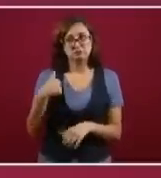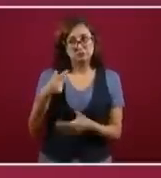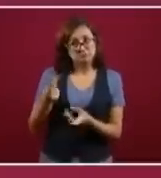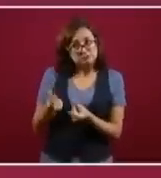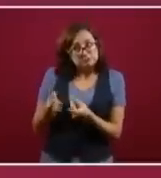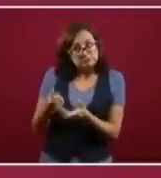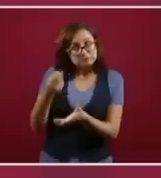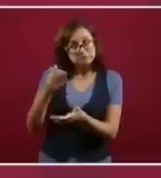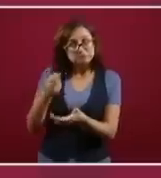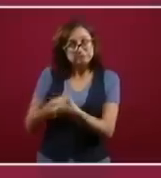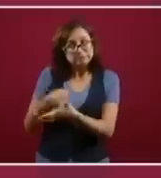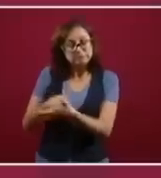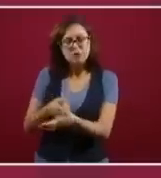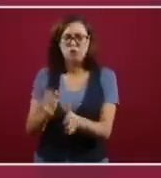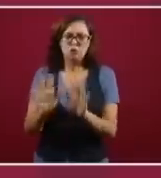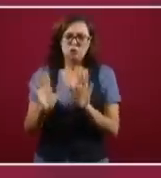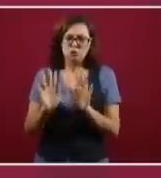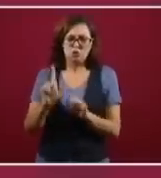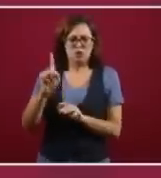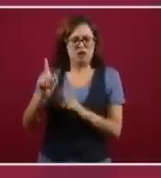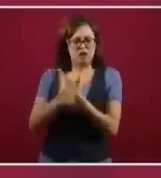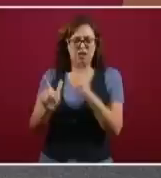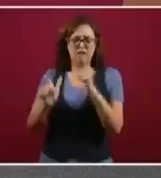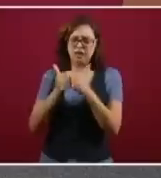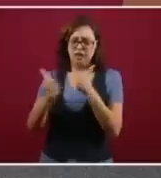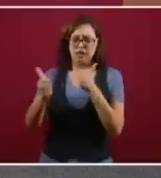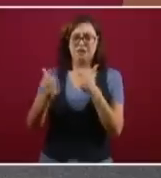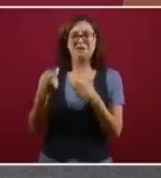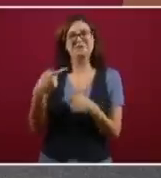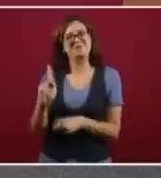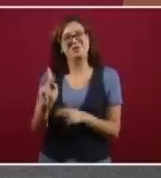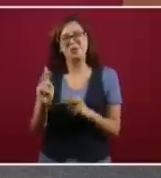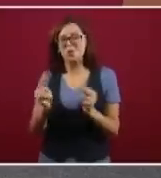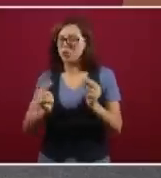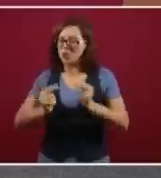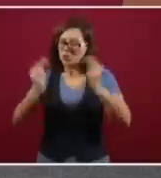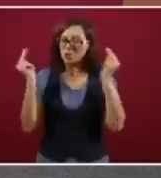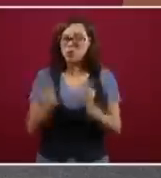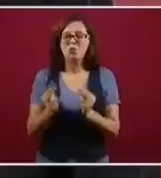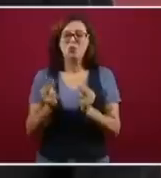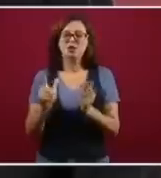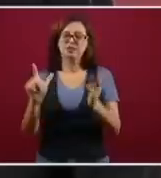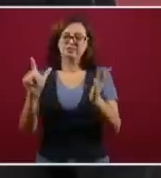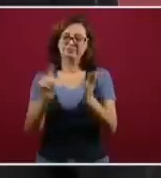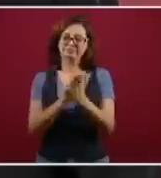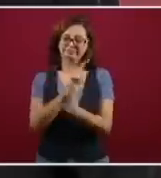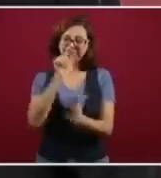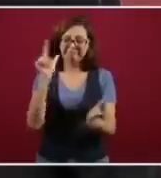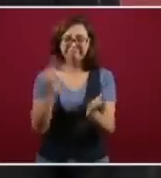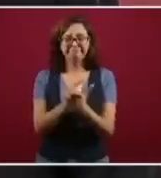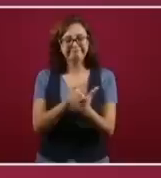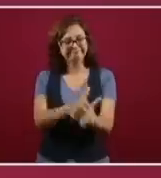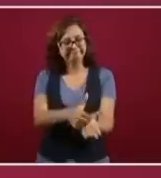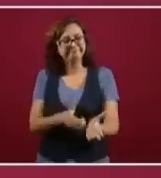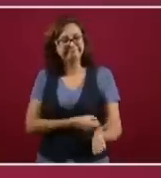presionarlos, ellos son libres, son autónomos, pero ya necesitamos la ley de